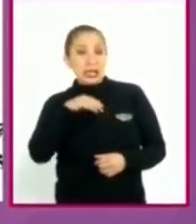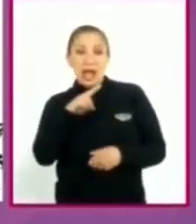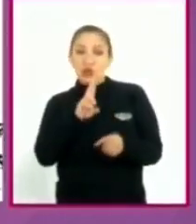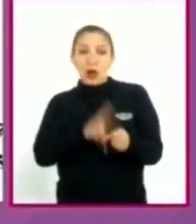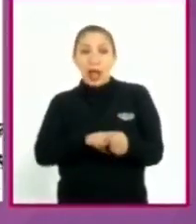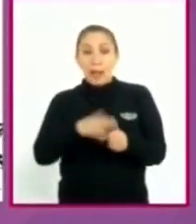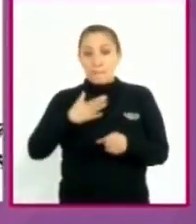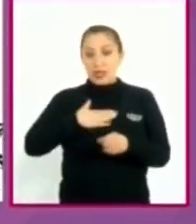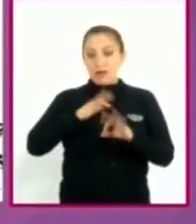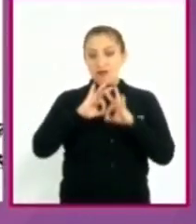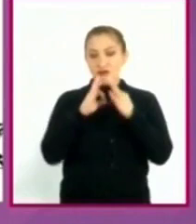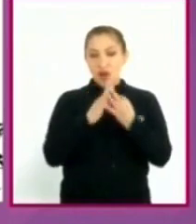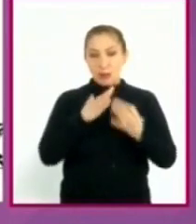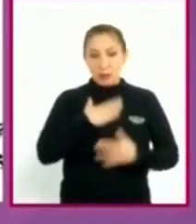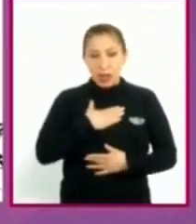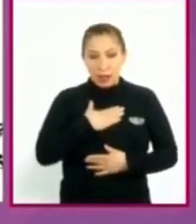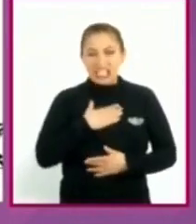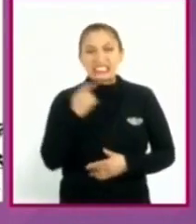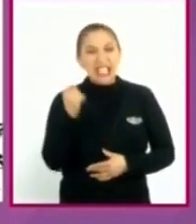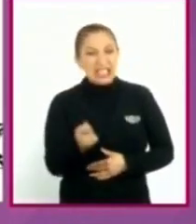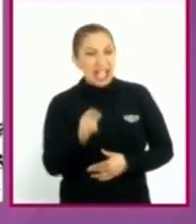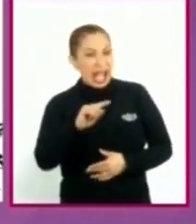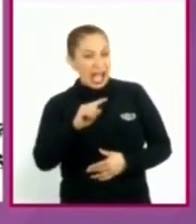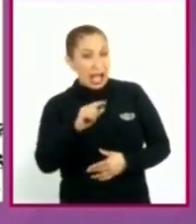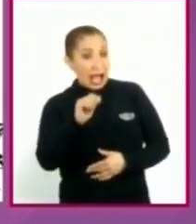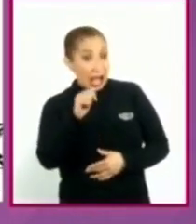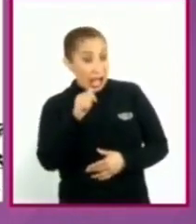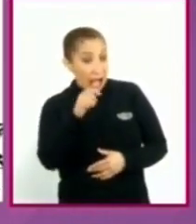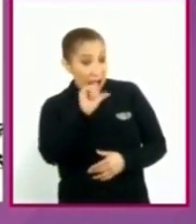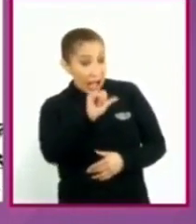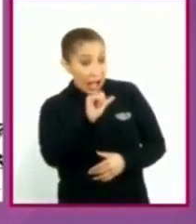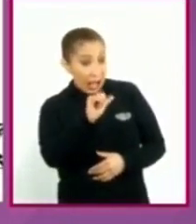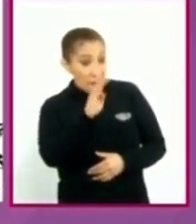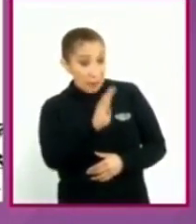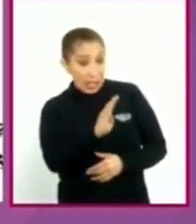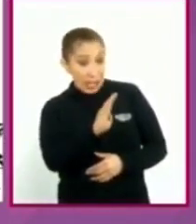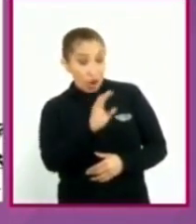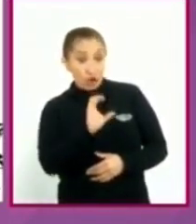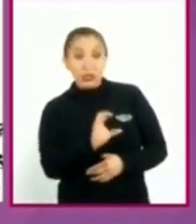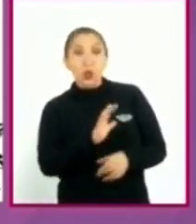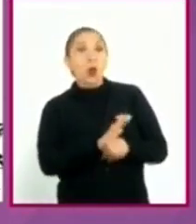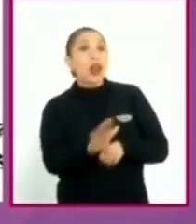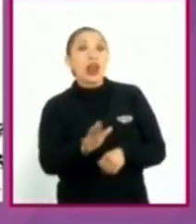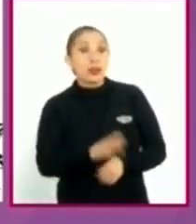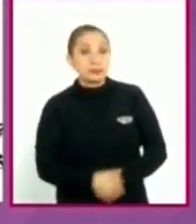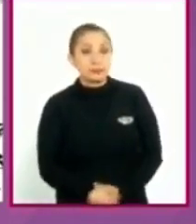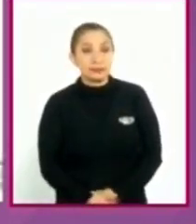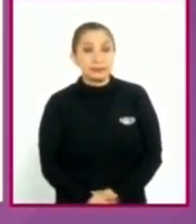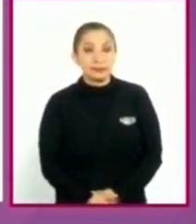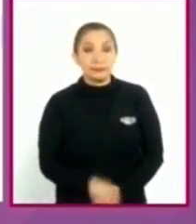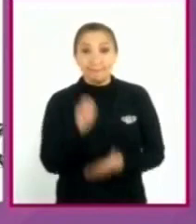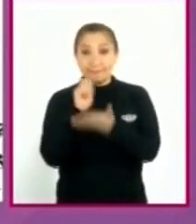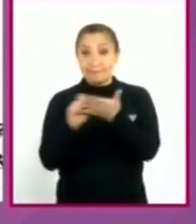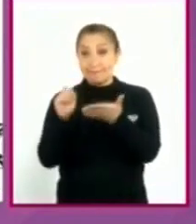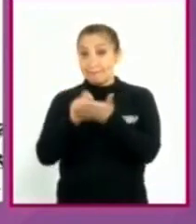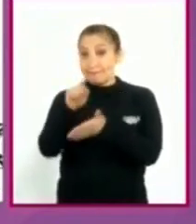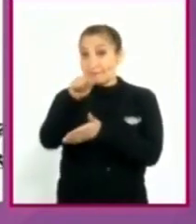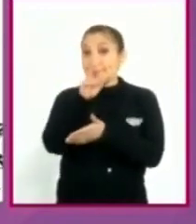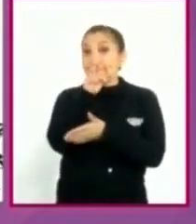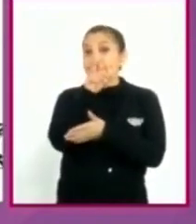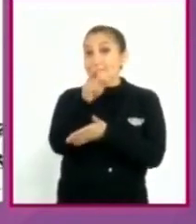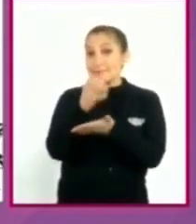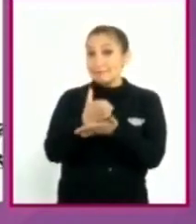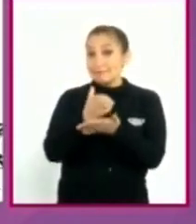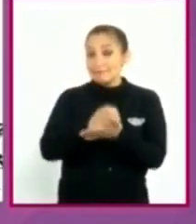natural y ni modo. Significa A, B o C. Anoten su respuesta en